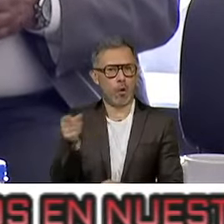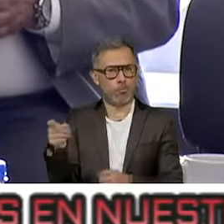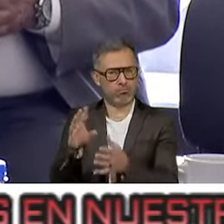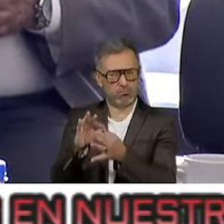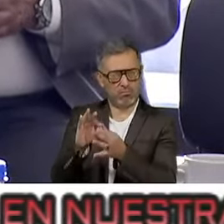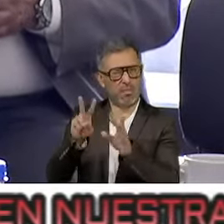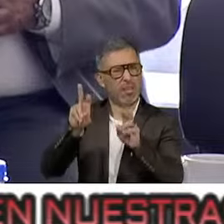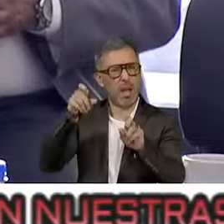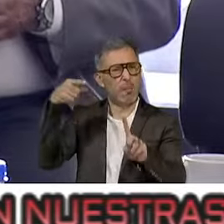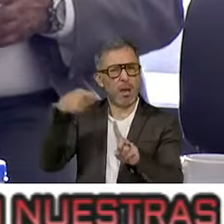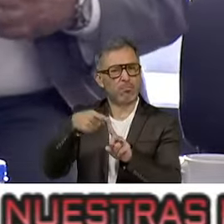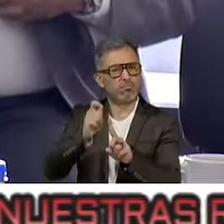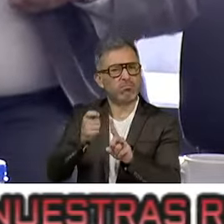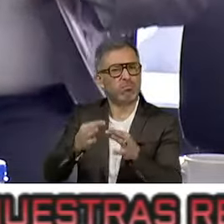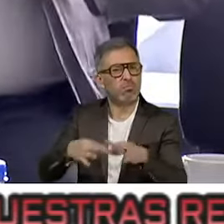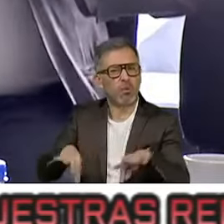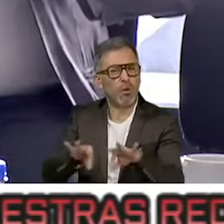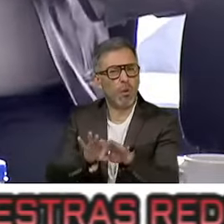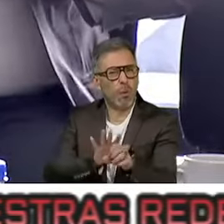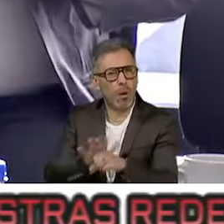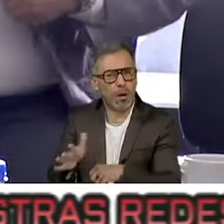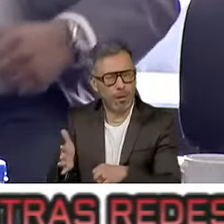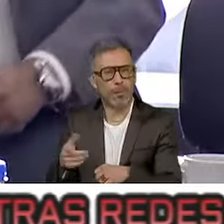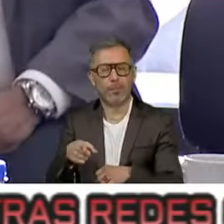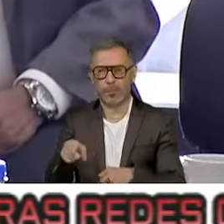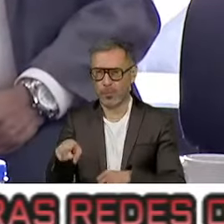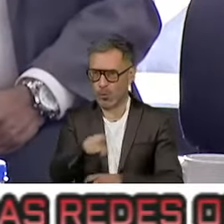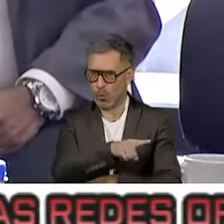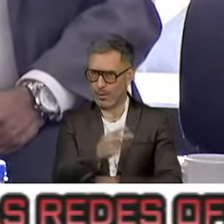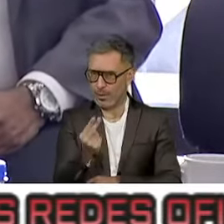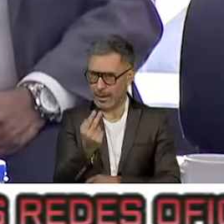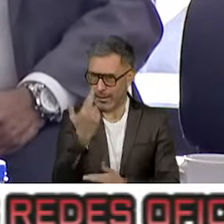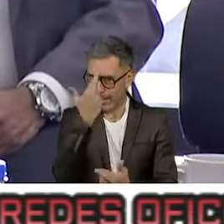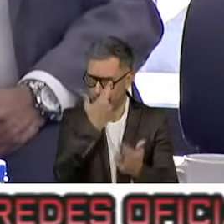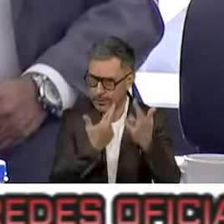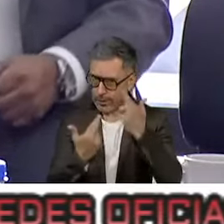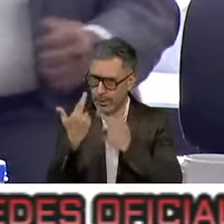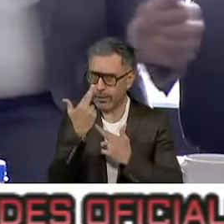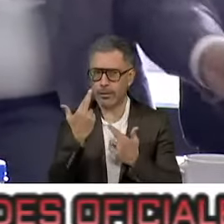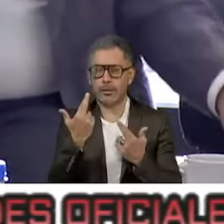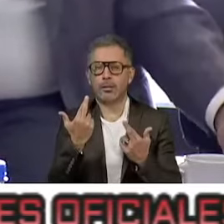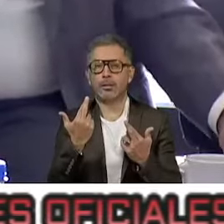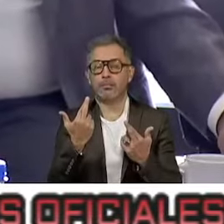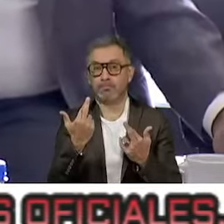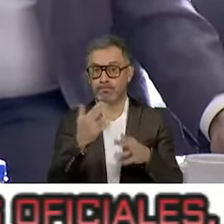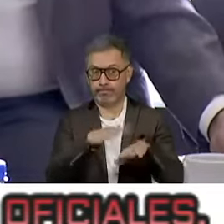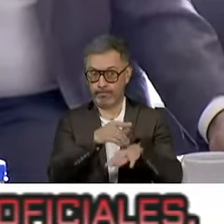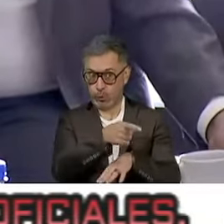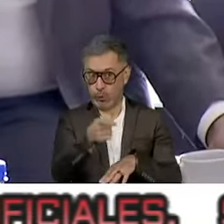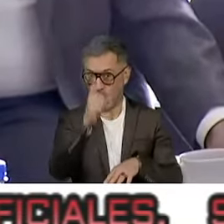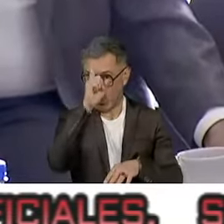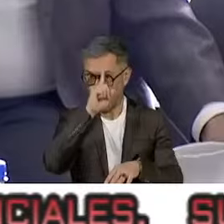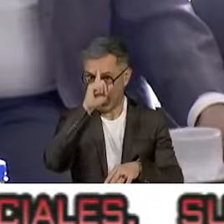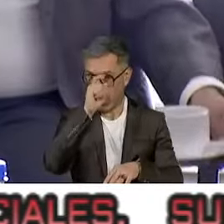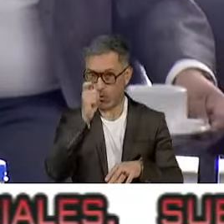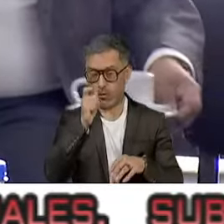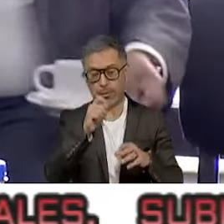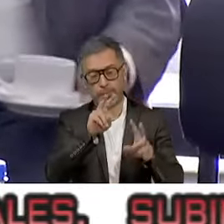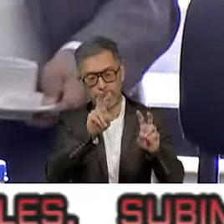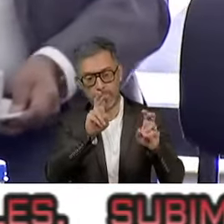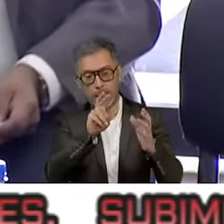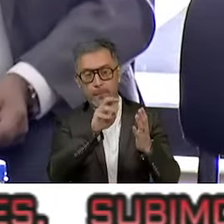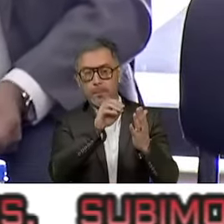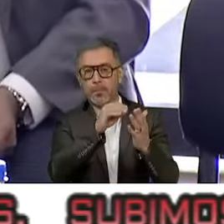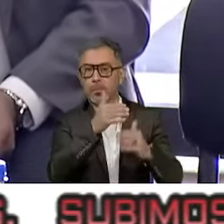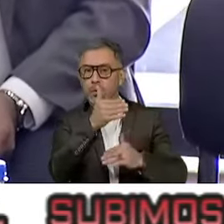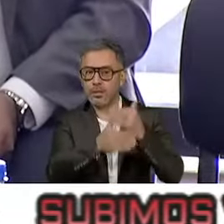dable revisar, consejeras, consejeros, algunos procesos que tienen que ver con el Registro Federal de Electores y